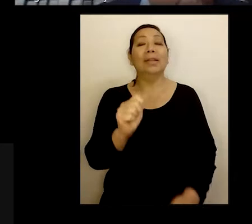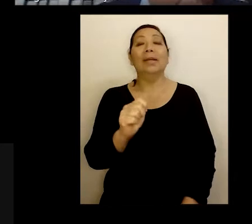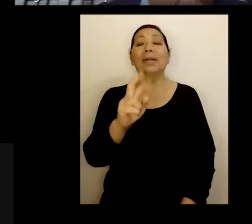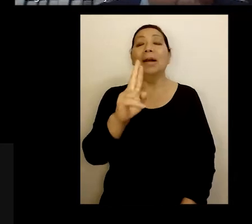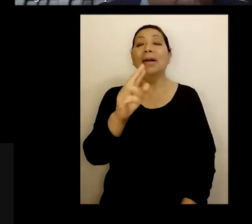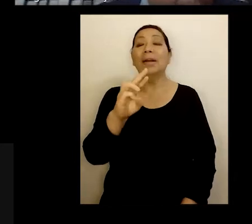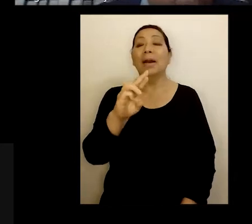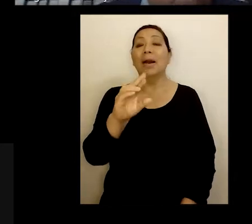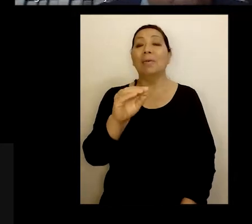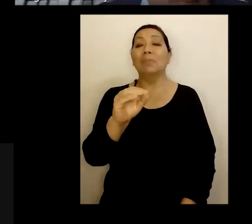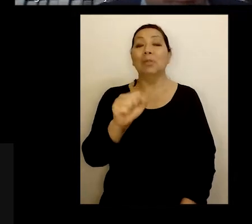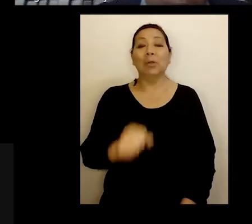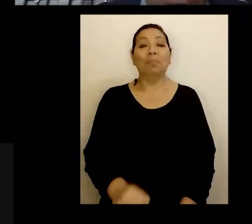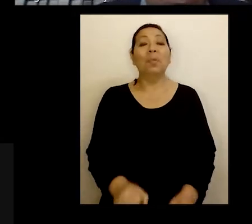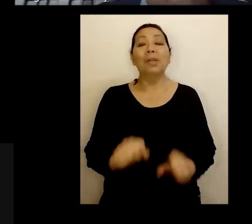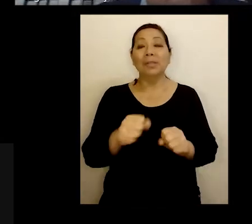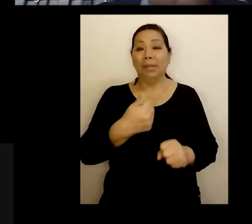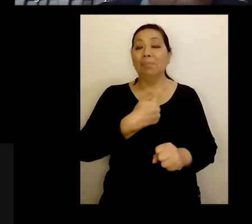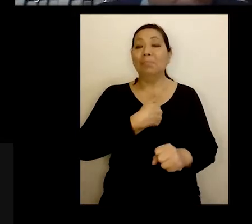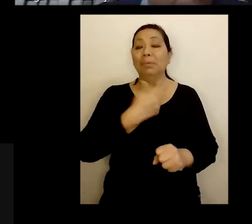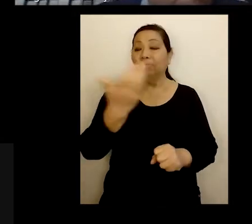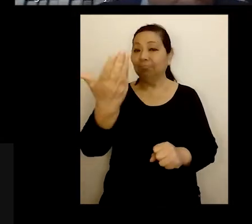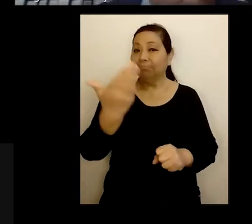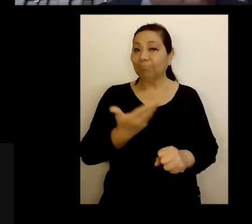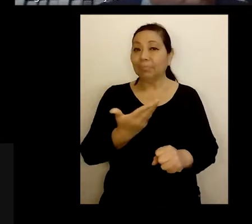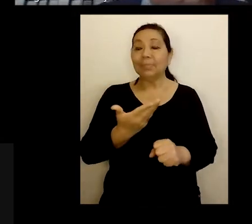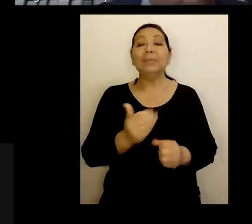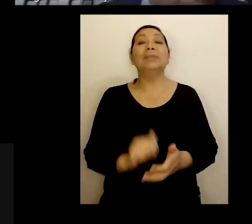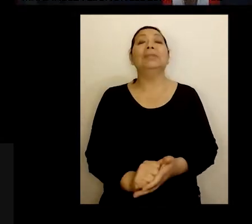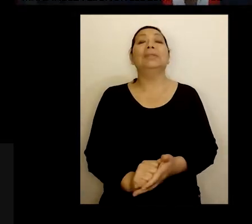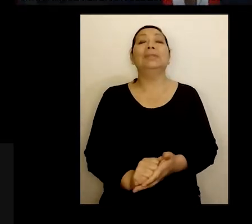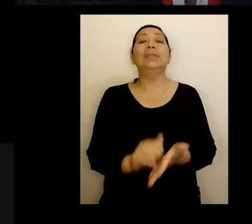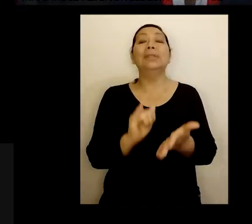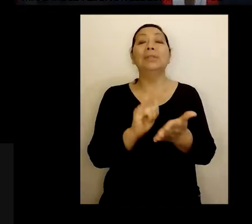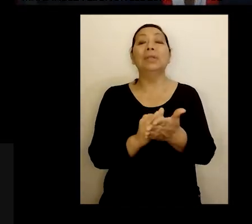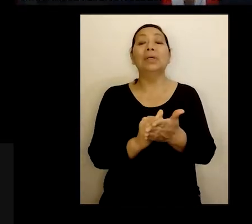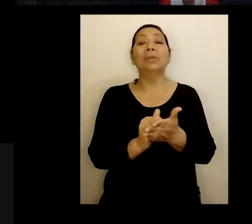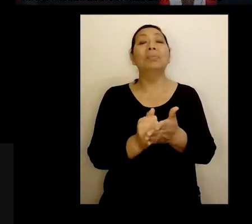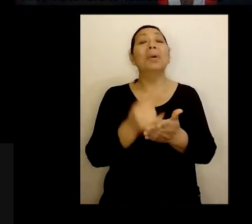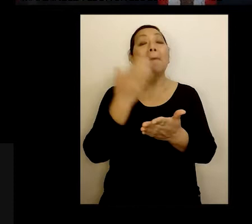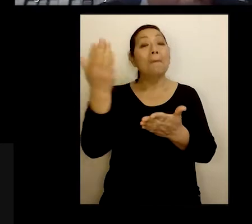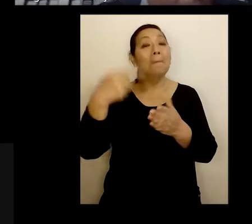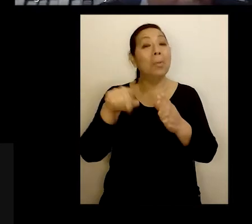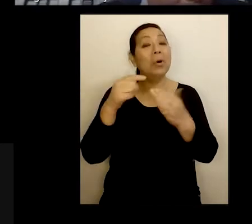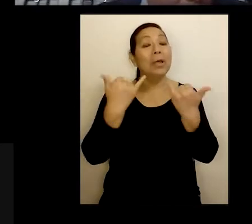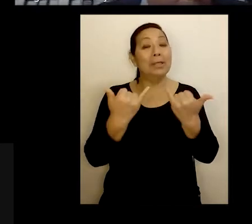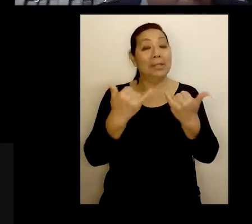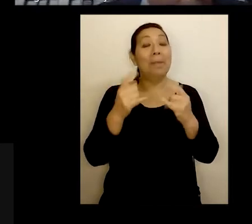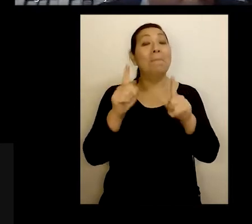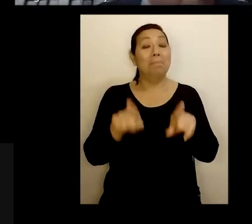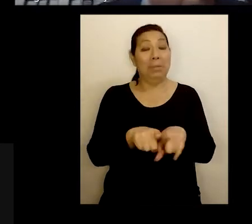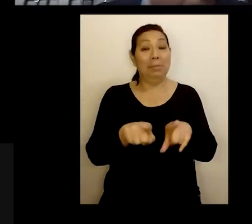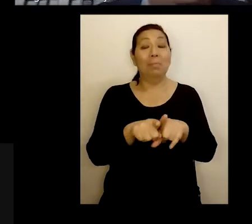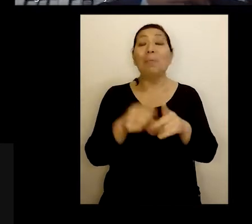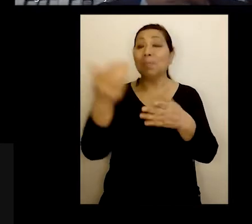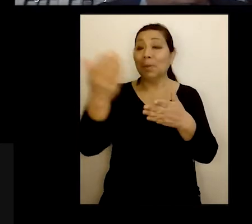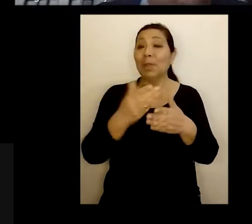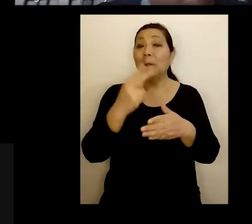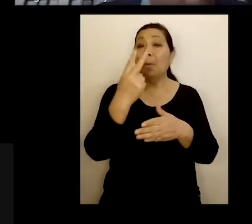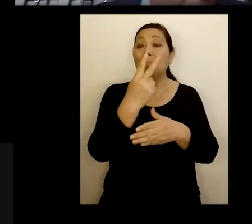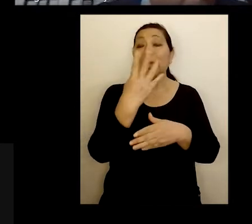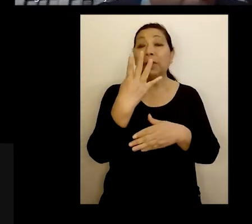Jave Juan Gal. Asimismo, solicito se tenga en cuenta el auto emitido por este mismo tribunal de